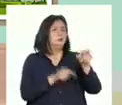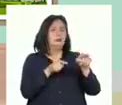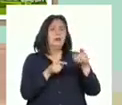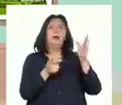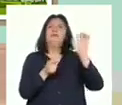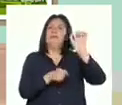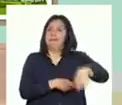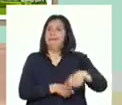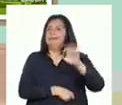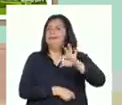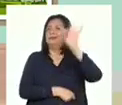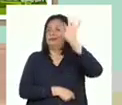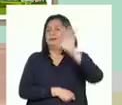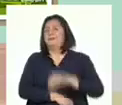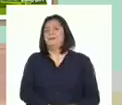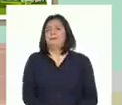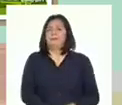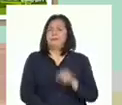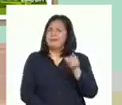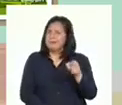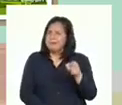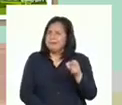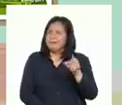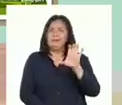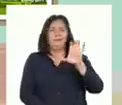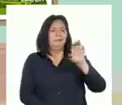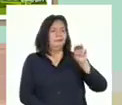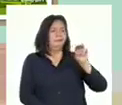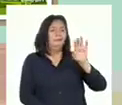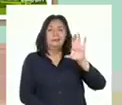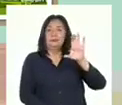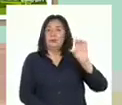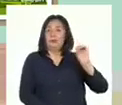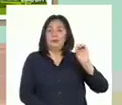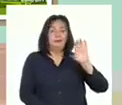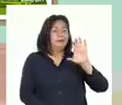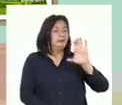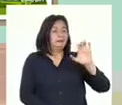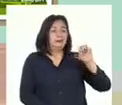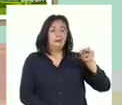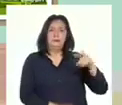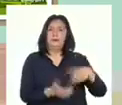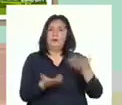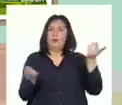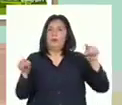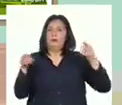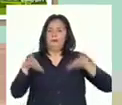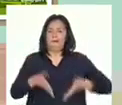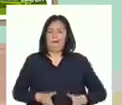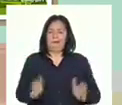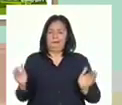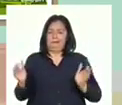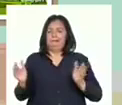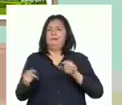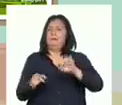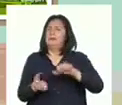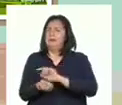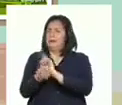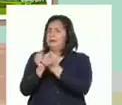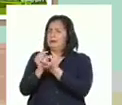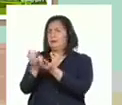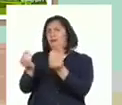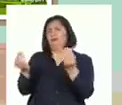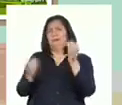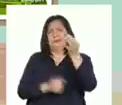parece que lo ha encontrado. Esos son 50 centímetros. Eso medía Daniel al nacer. Ha cambiado mucho,